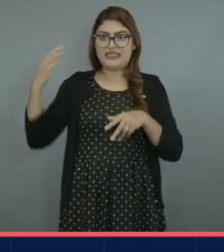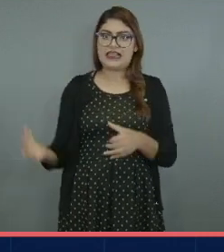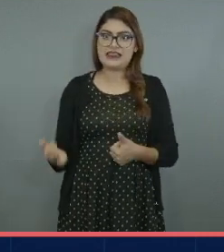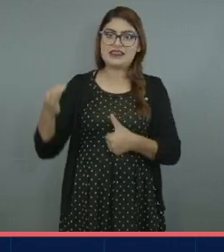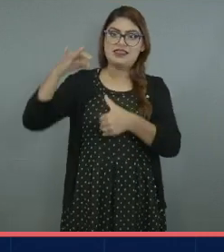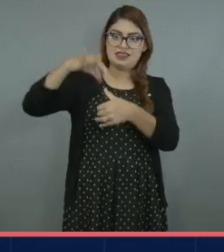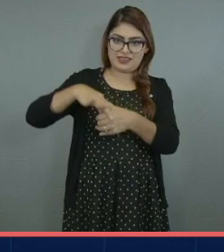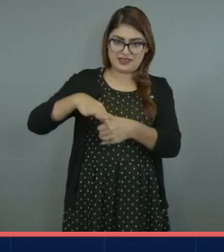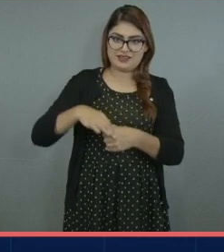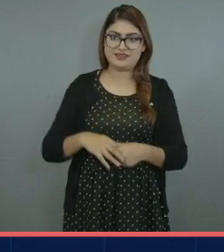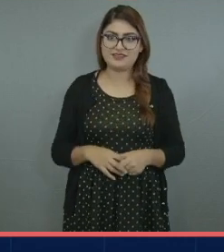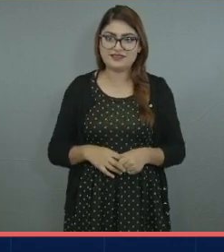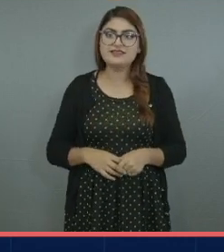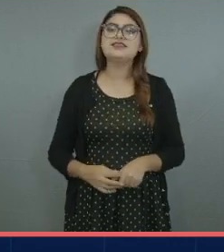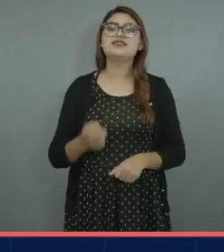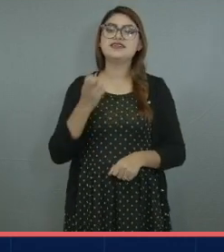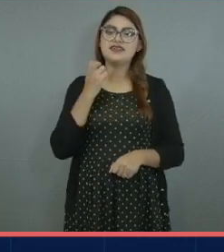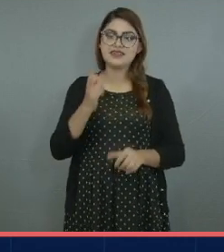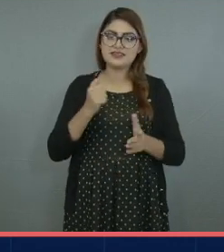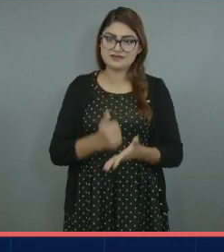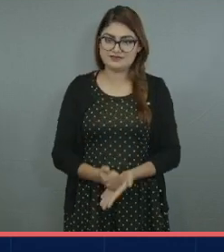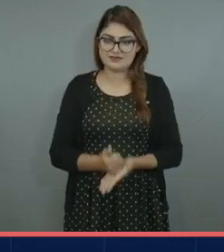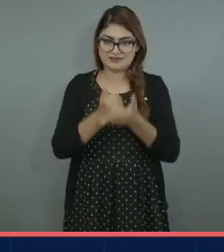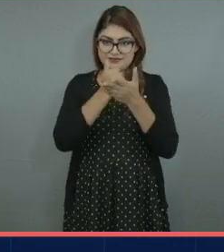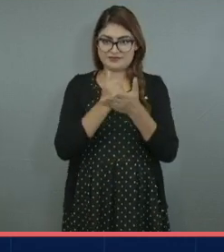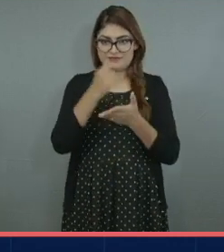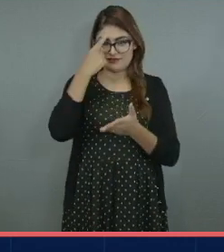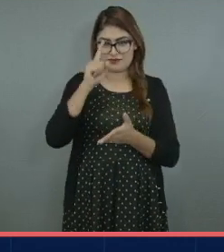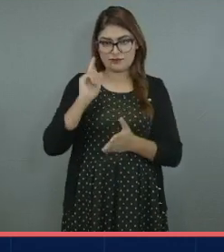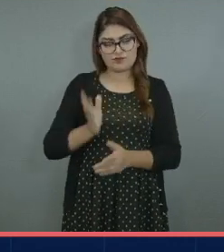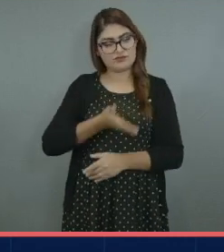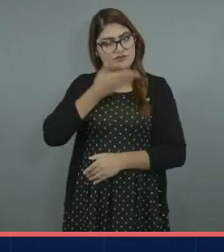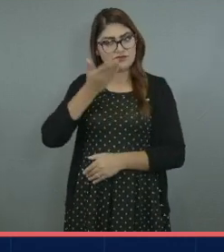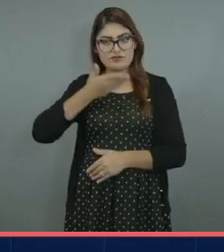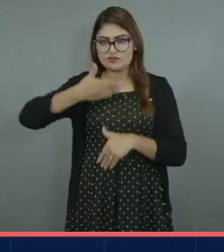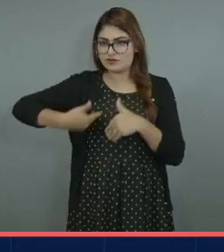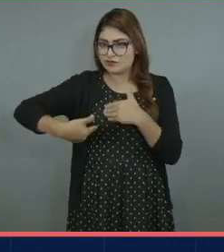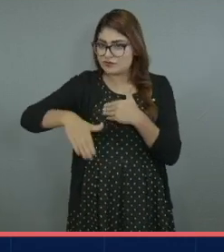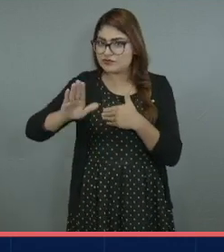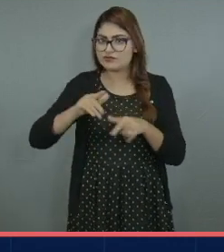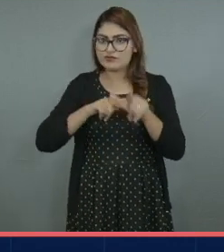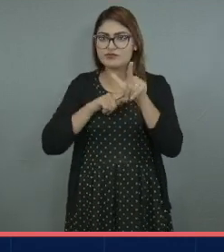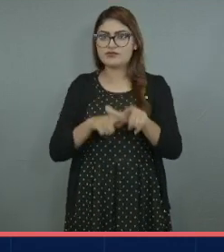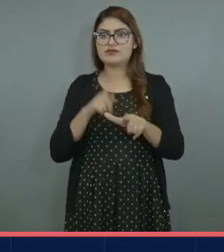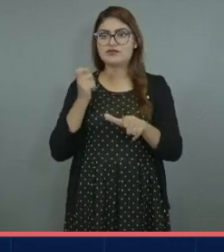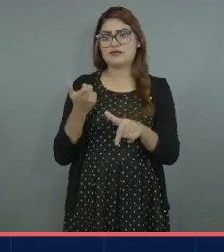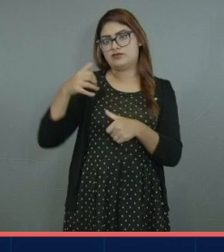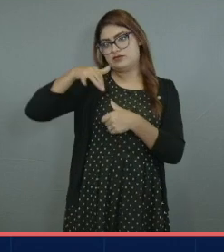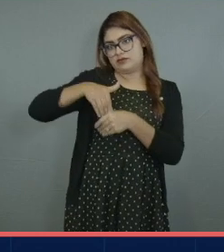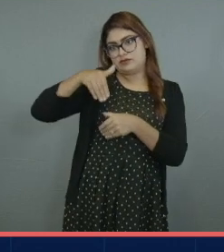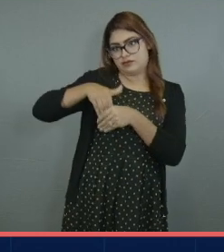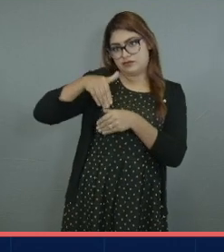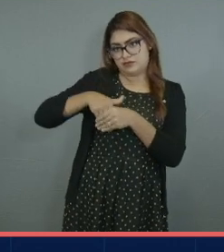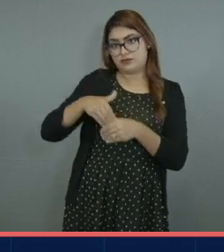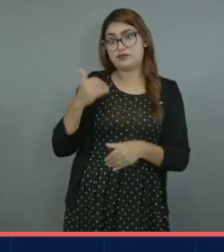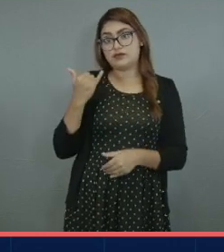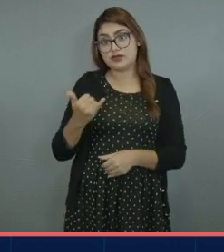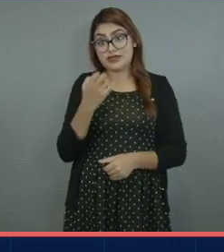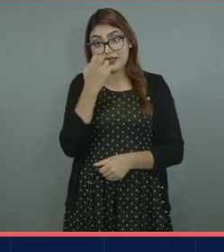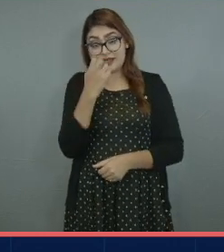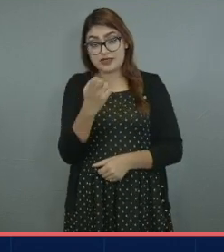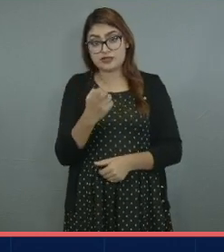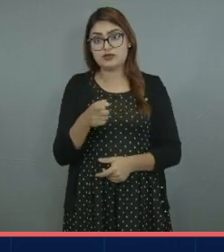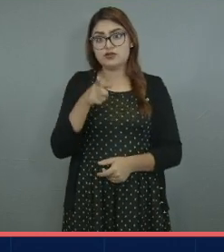a poner tu monedita diaria. Esto te va a crear el hábito justamente del ahorro, y por supuesto, tú vas a ser